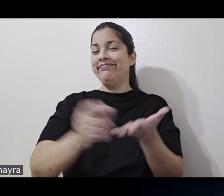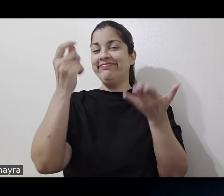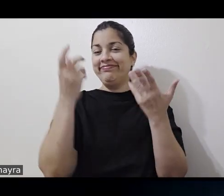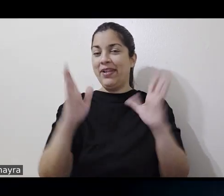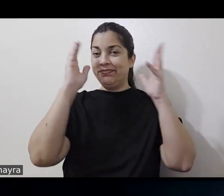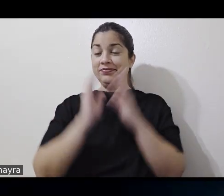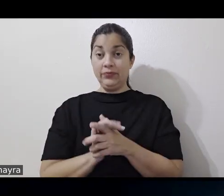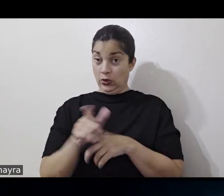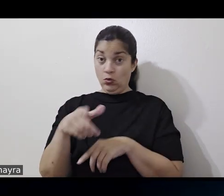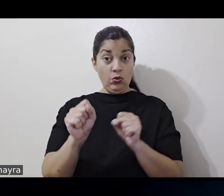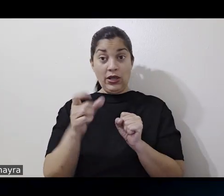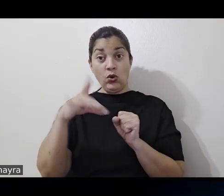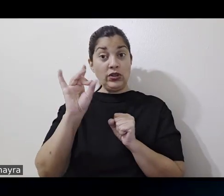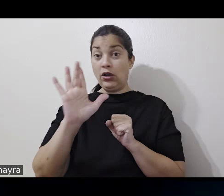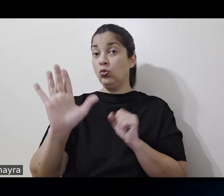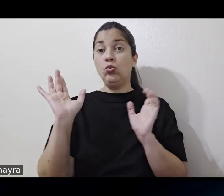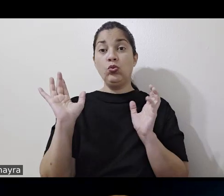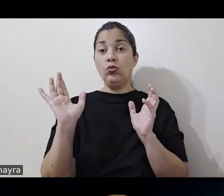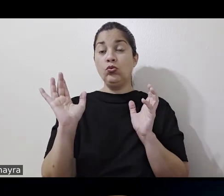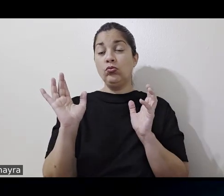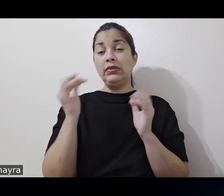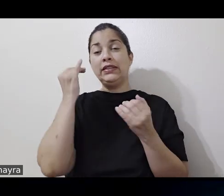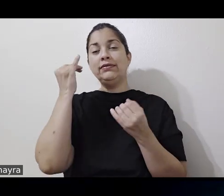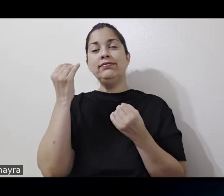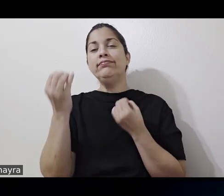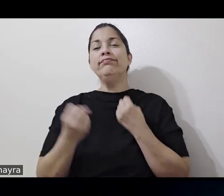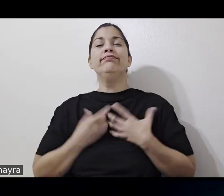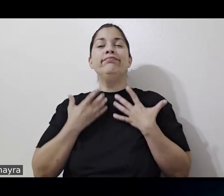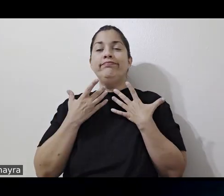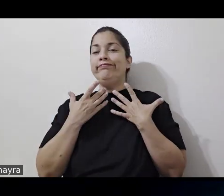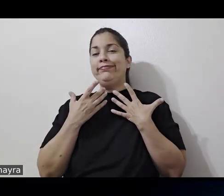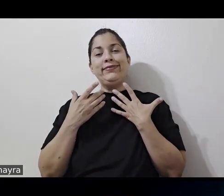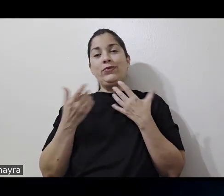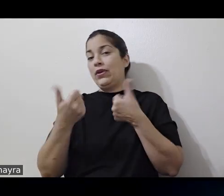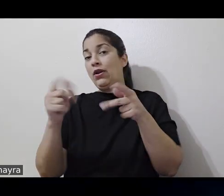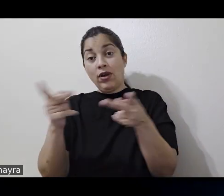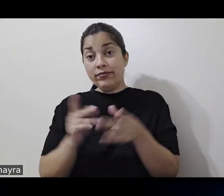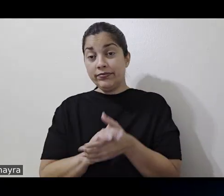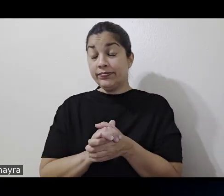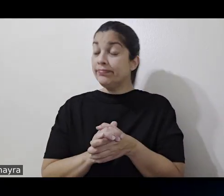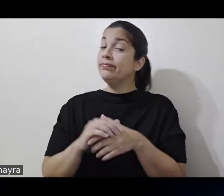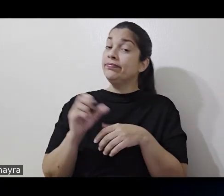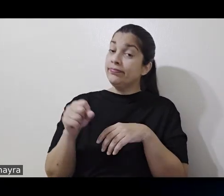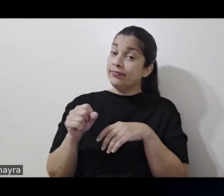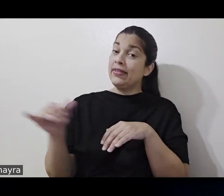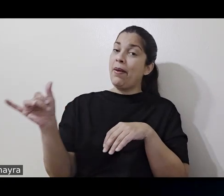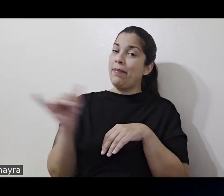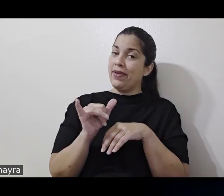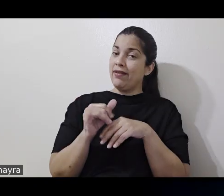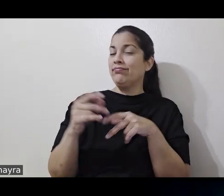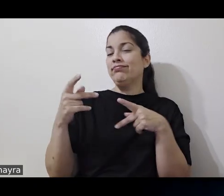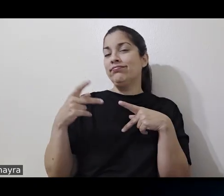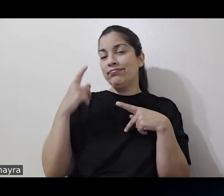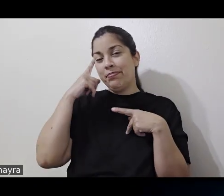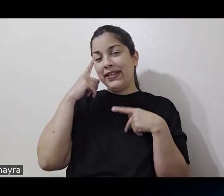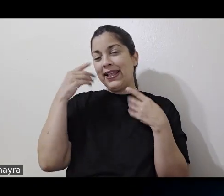puedes encontrar lo tuyo en lugares insospechados. Sí, exacto. La cuestión es esta. Yo creo que también hay que quedar como abierto, o sea, mente